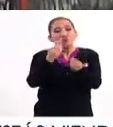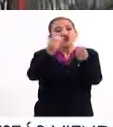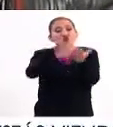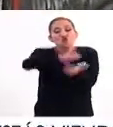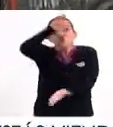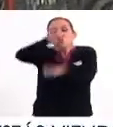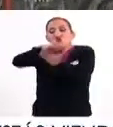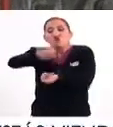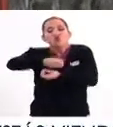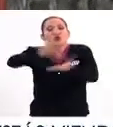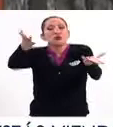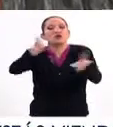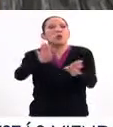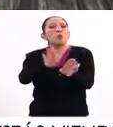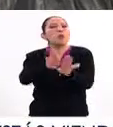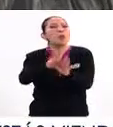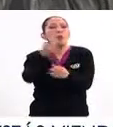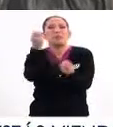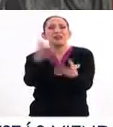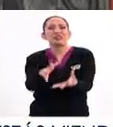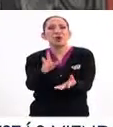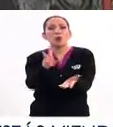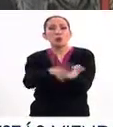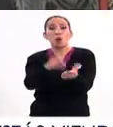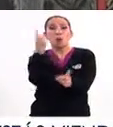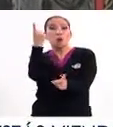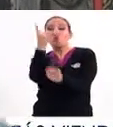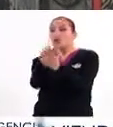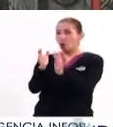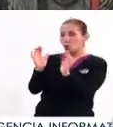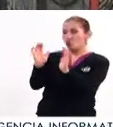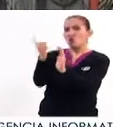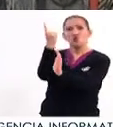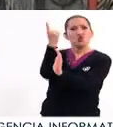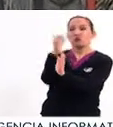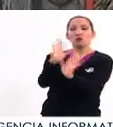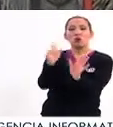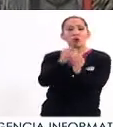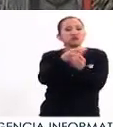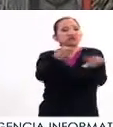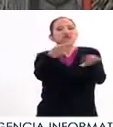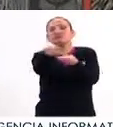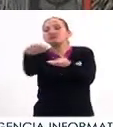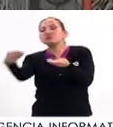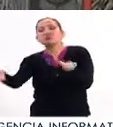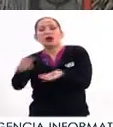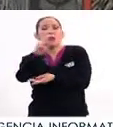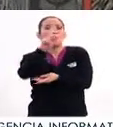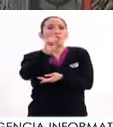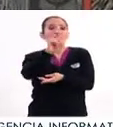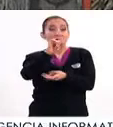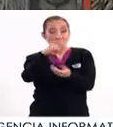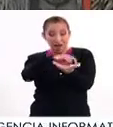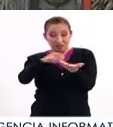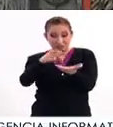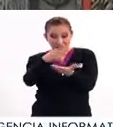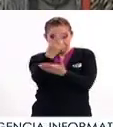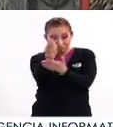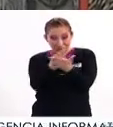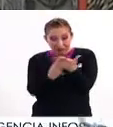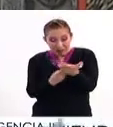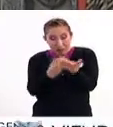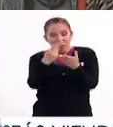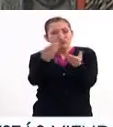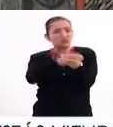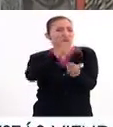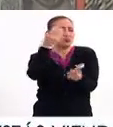Masiva, entonces pierde, ya no es tan exclusivo, sino al contrario. Y bueno, los grabados de Posada se hacían